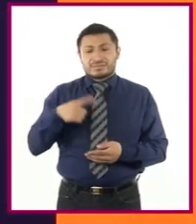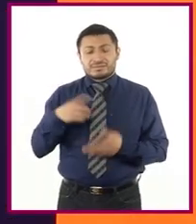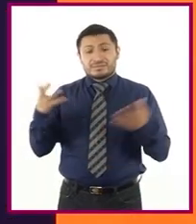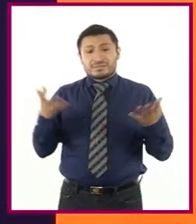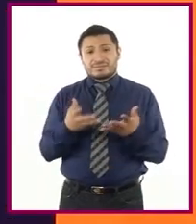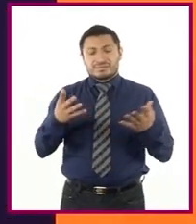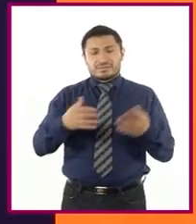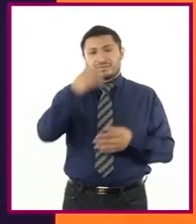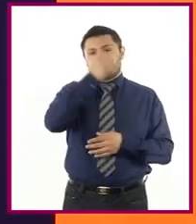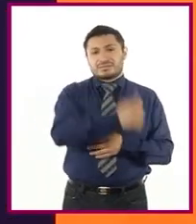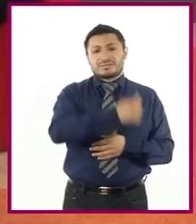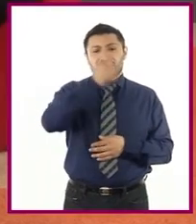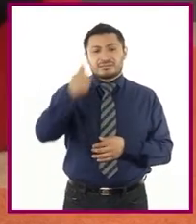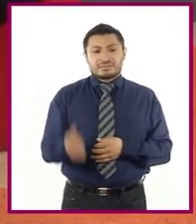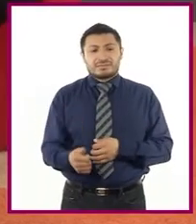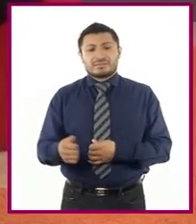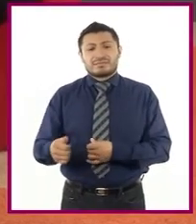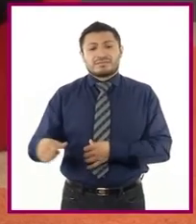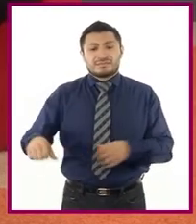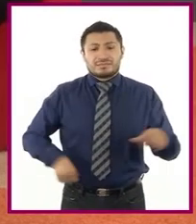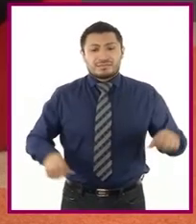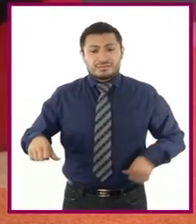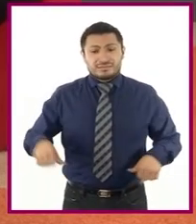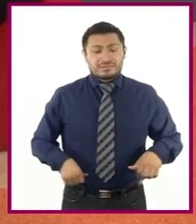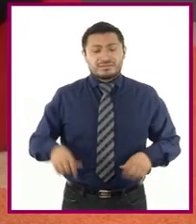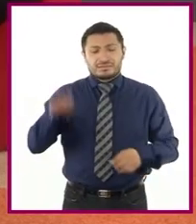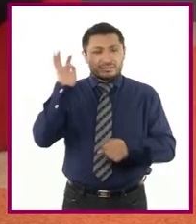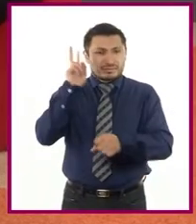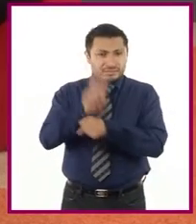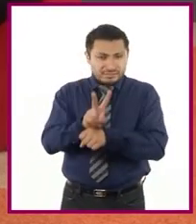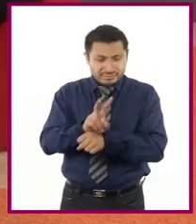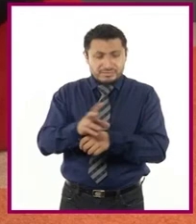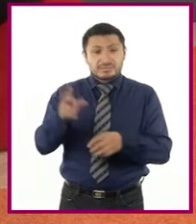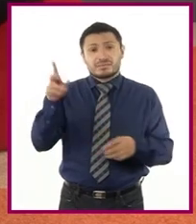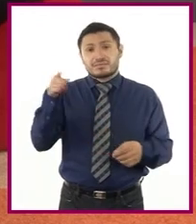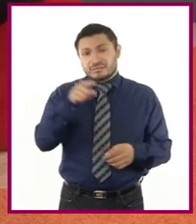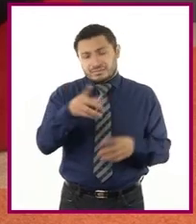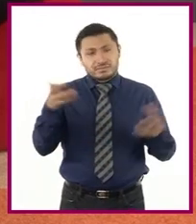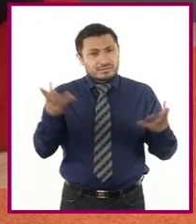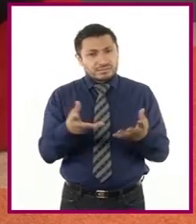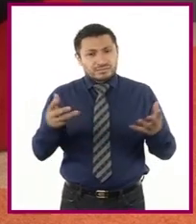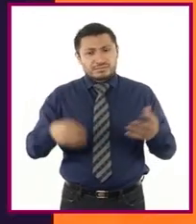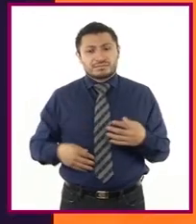cada una de las operaciones y acciones de supervisión que se tengan que realizar.